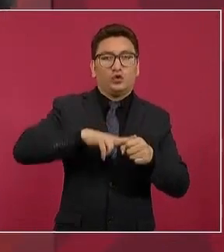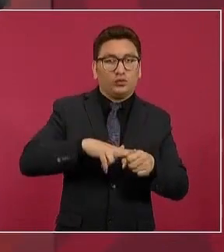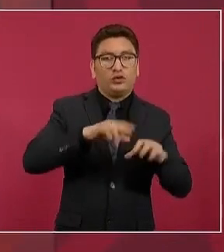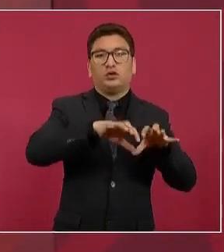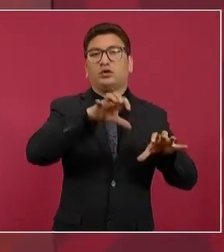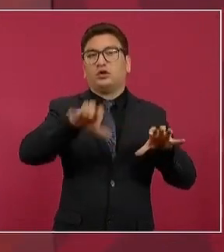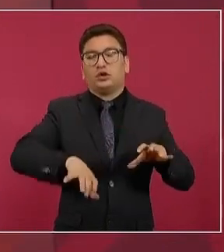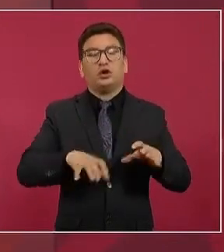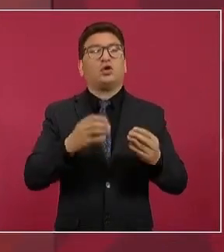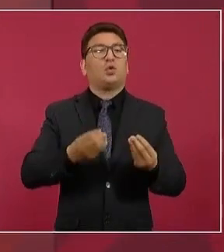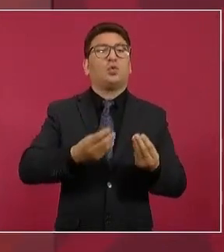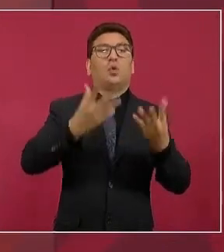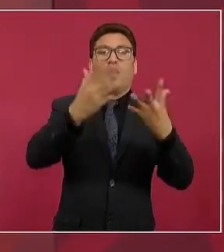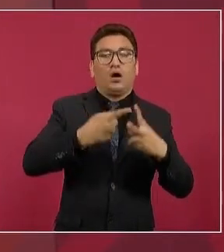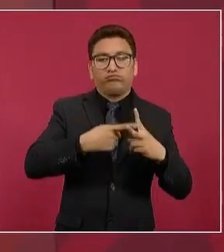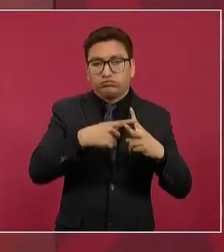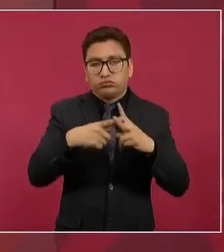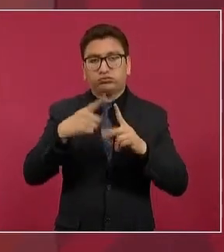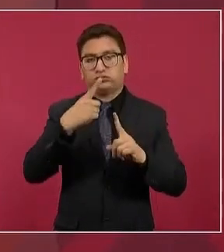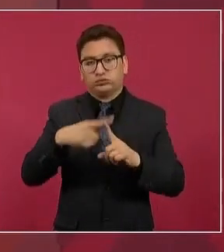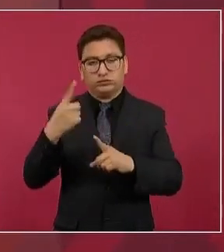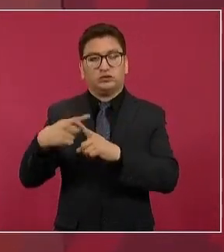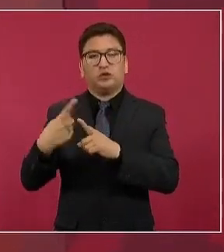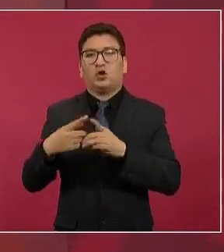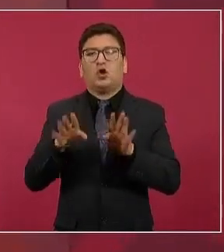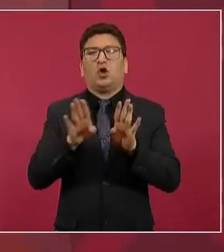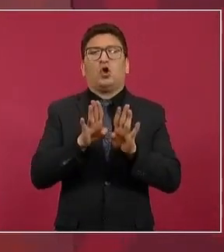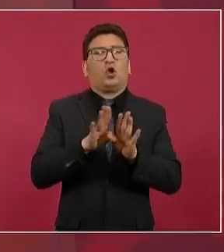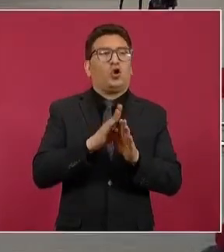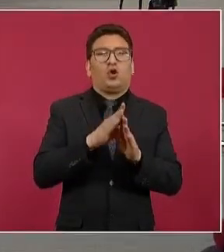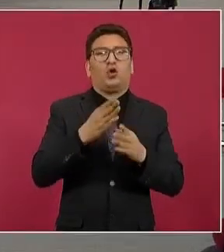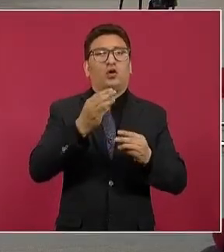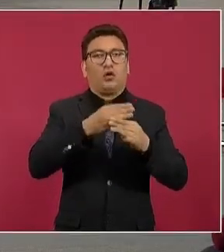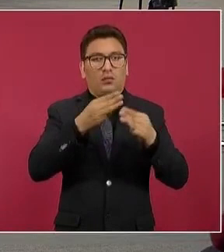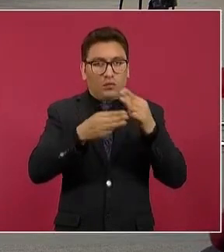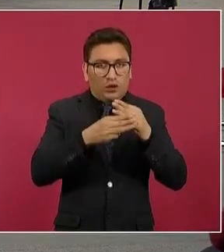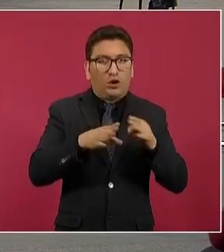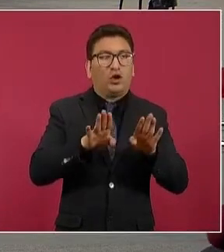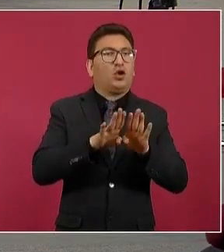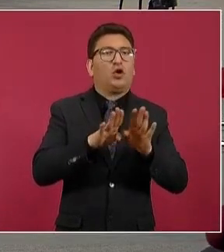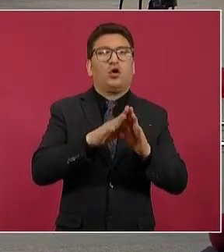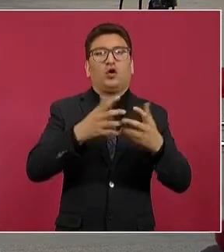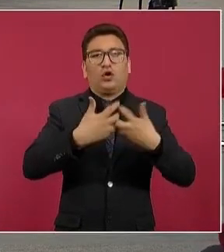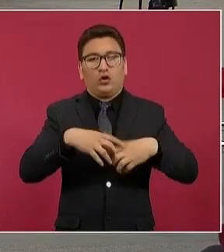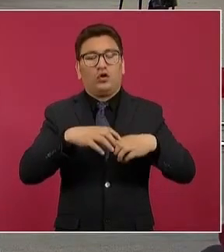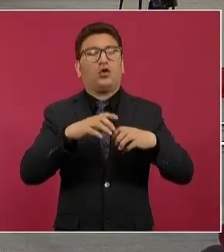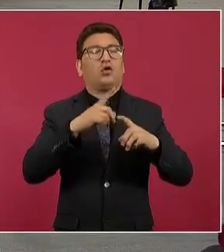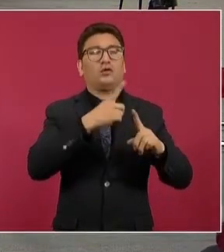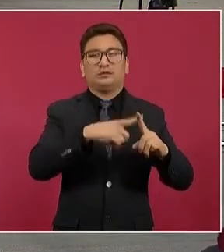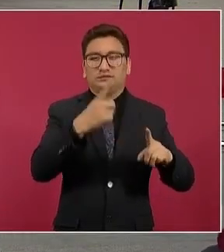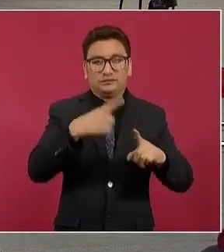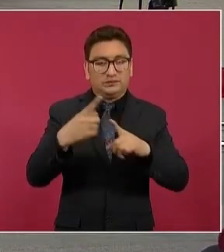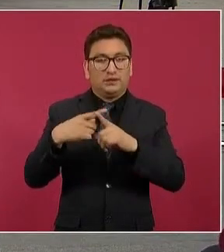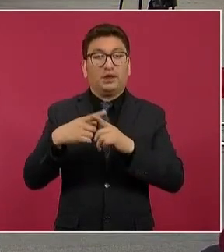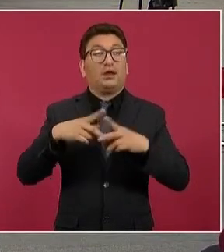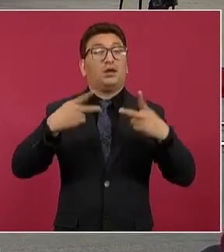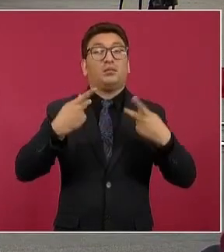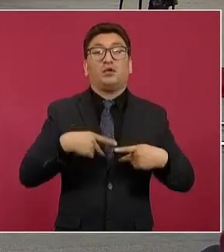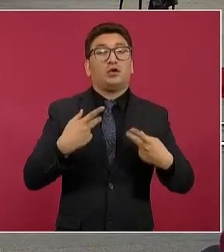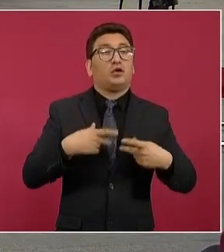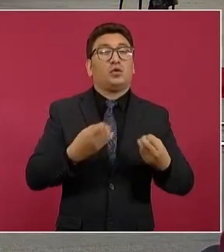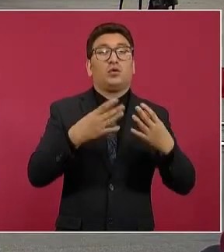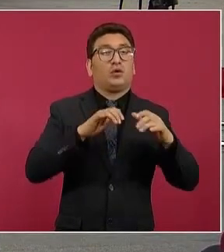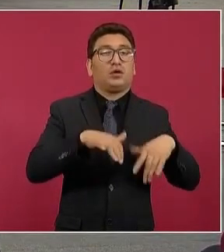cuántos hospitales, cómo están en equipos, cómo está el personal. Estamos